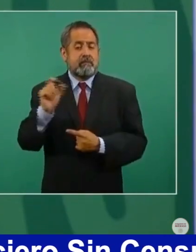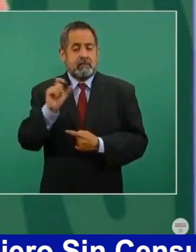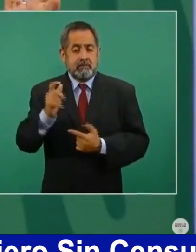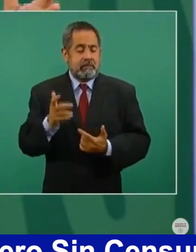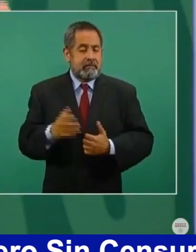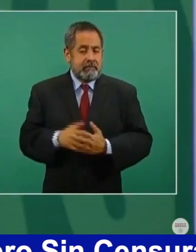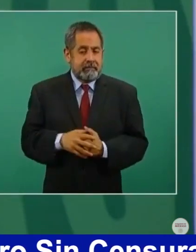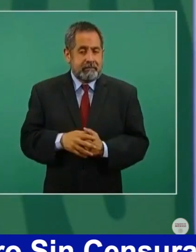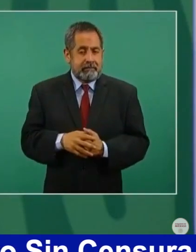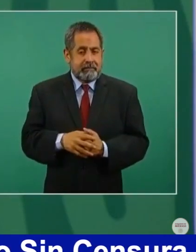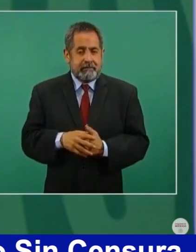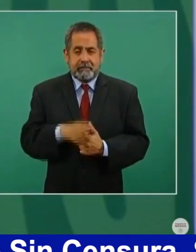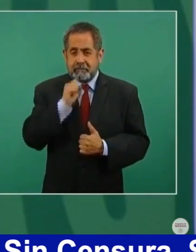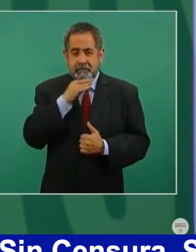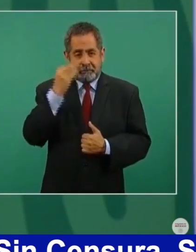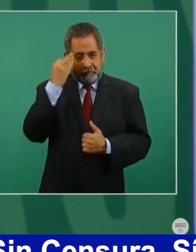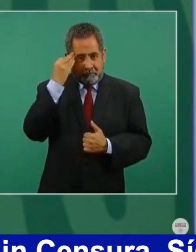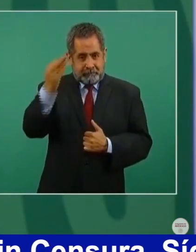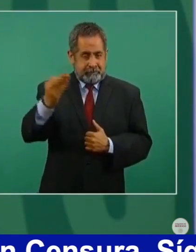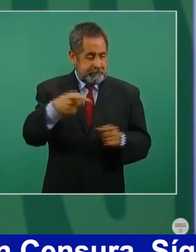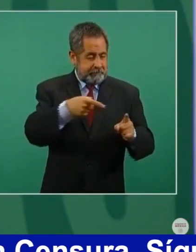es en el periodo